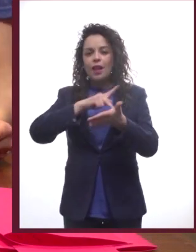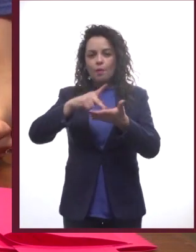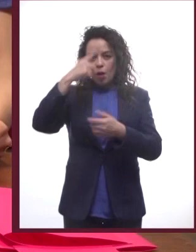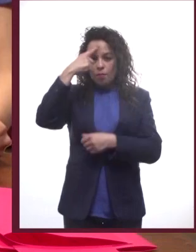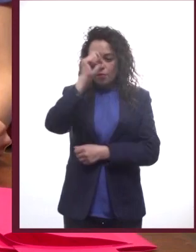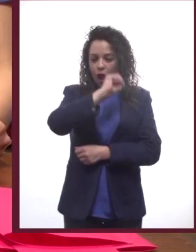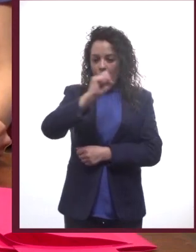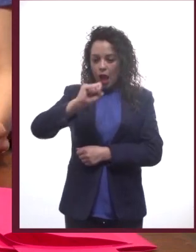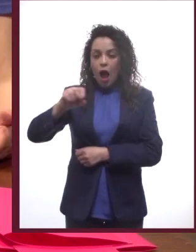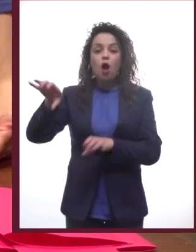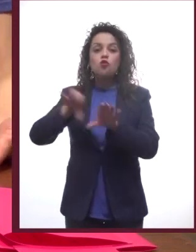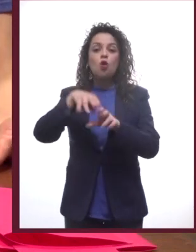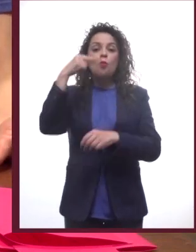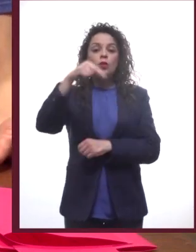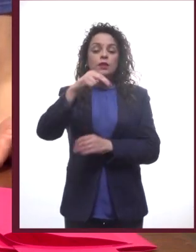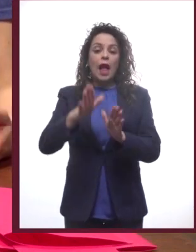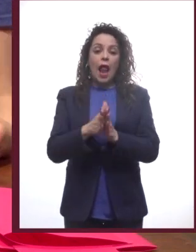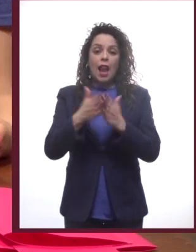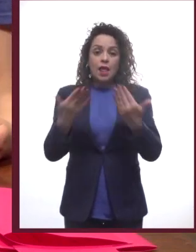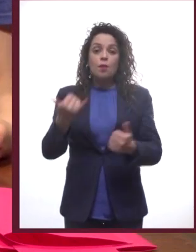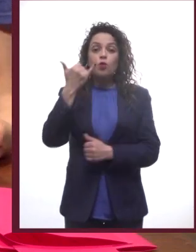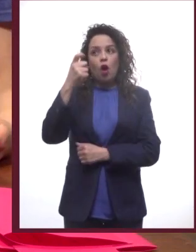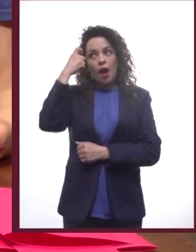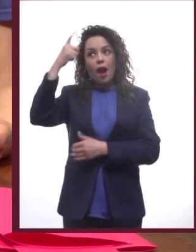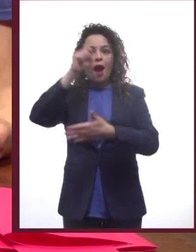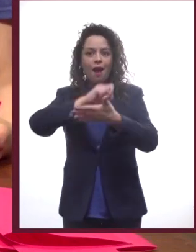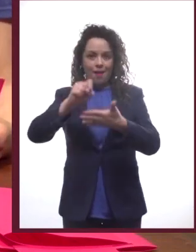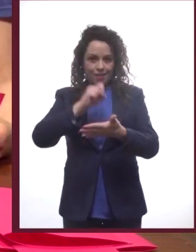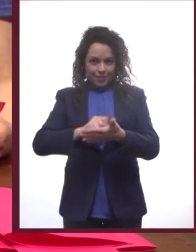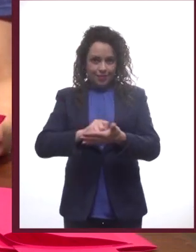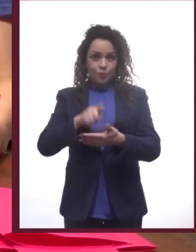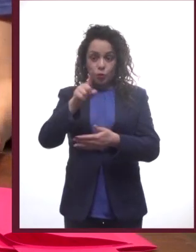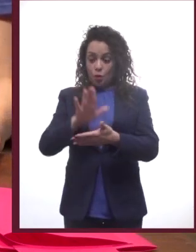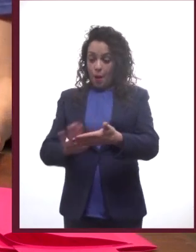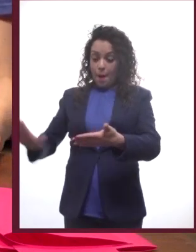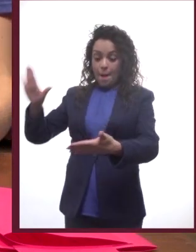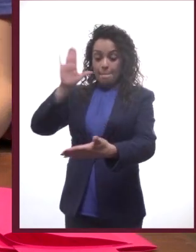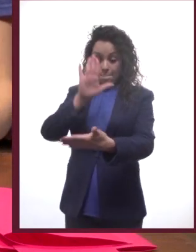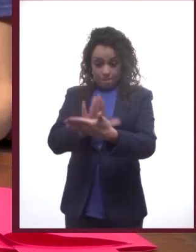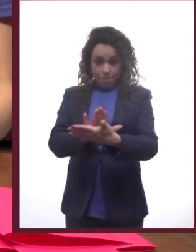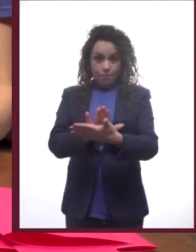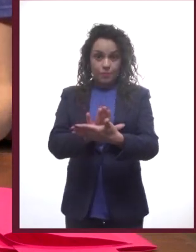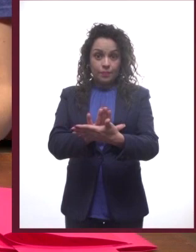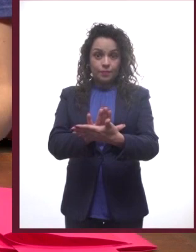para ponerle el título y el nombre del autor. Colocas la portada